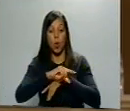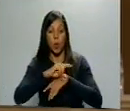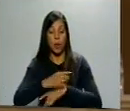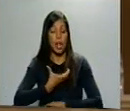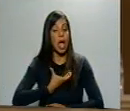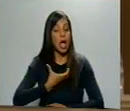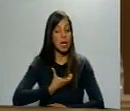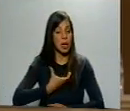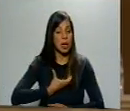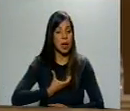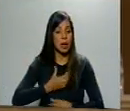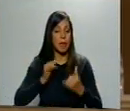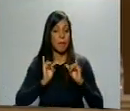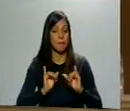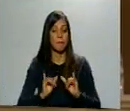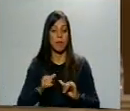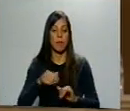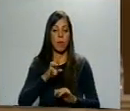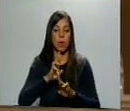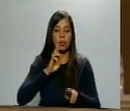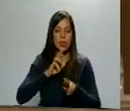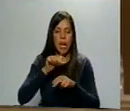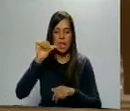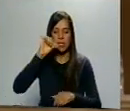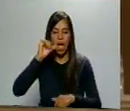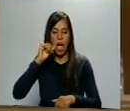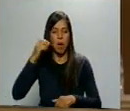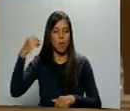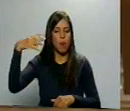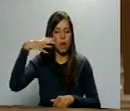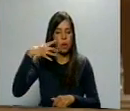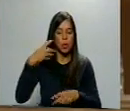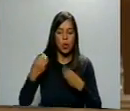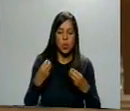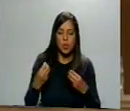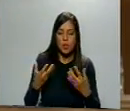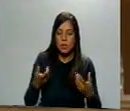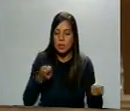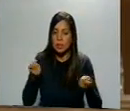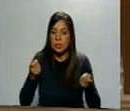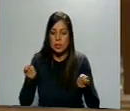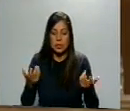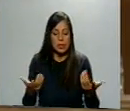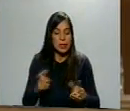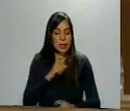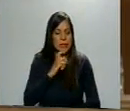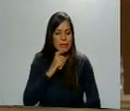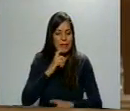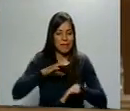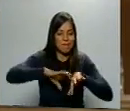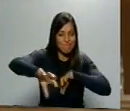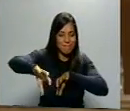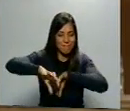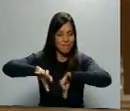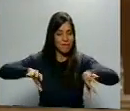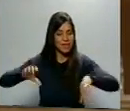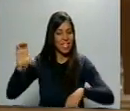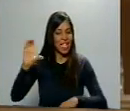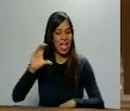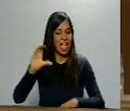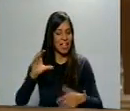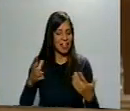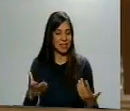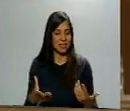mismas redes de servicios públicos. ¿Cómo administrarla? Incluso había una diversidad de